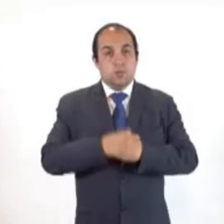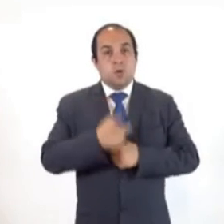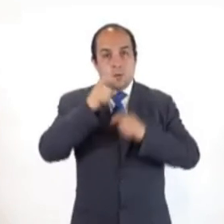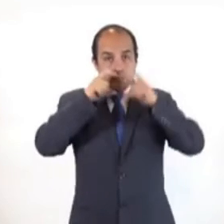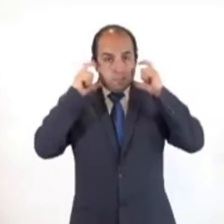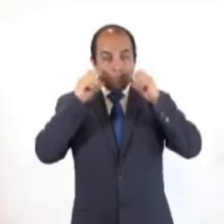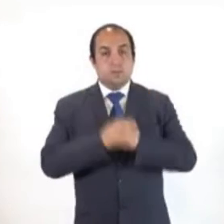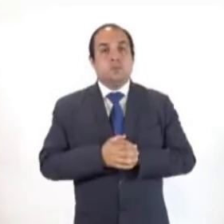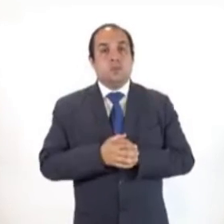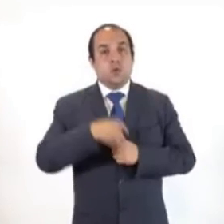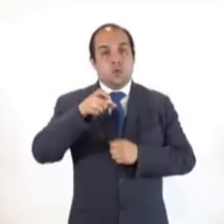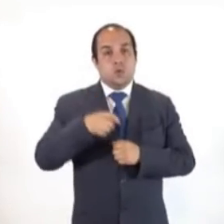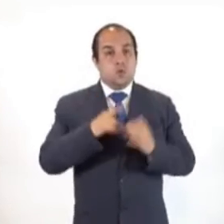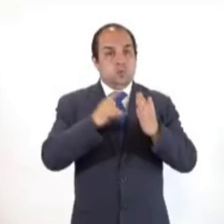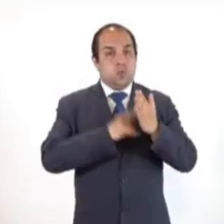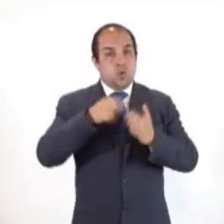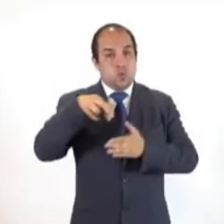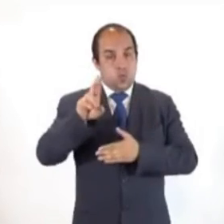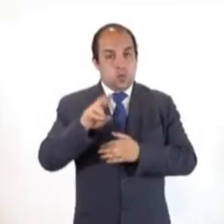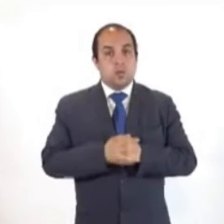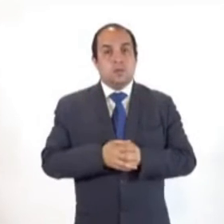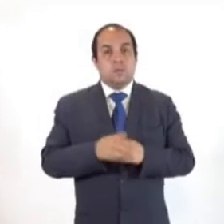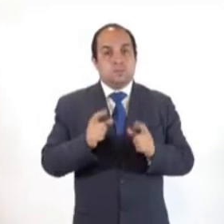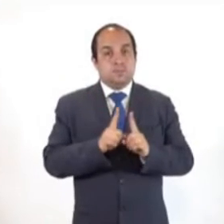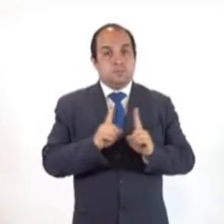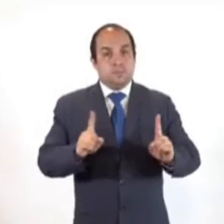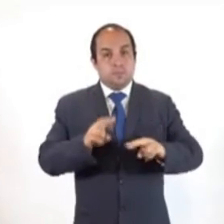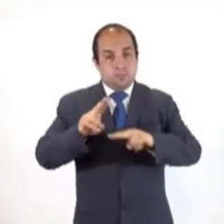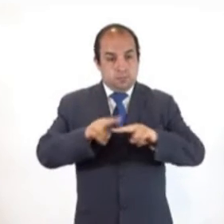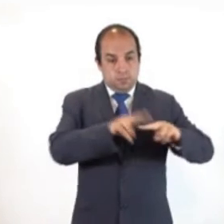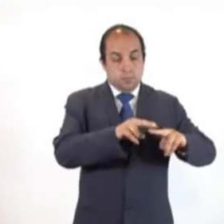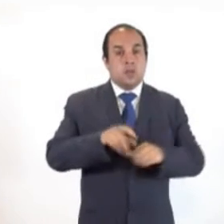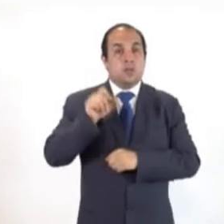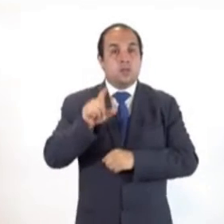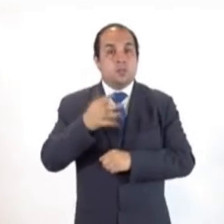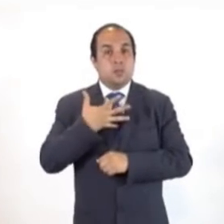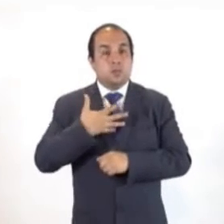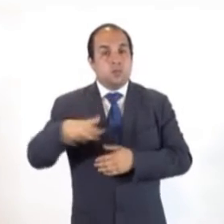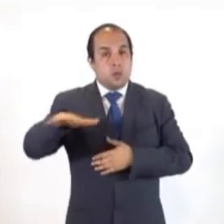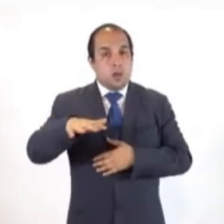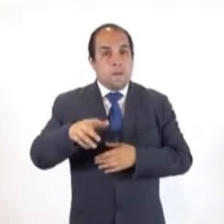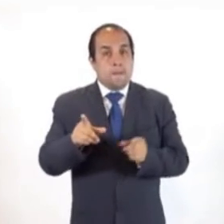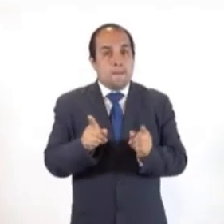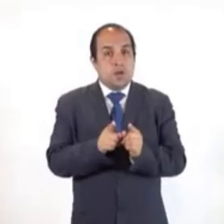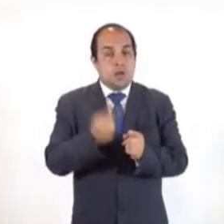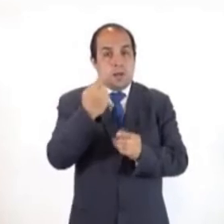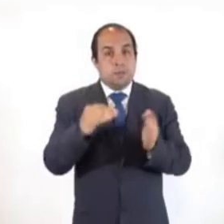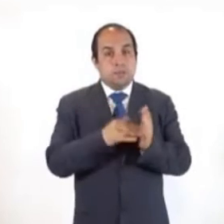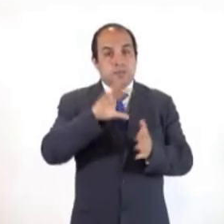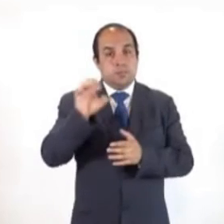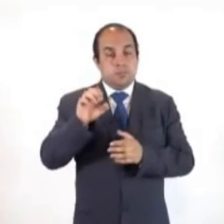cubrebocas, uso obligatorio de QR, sana distancia entre butacas. Si es un espacio menor a 1,500